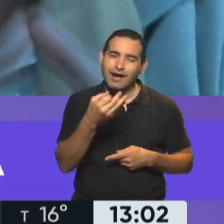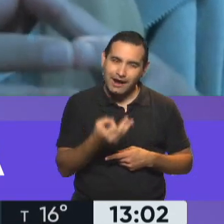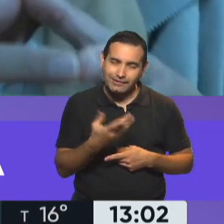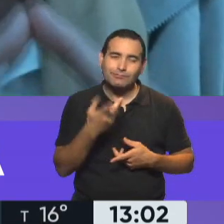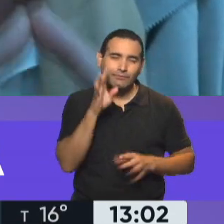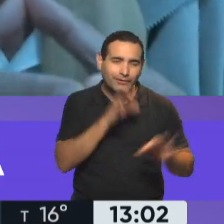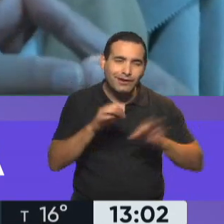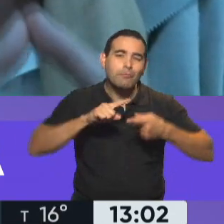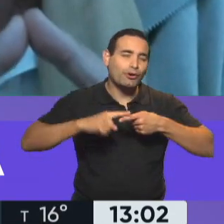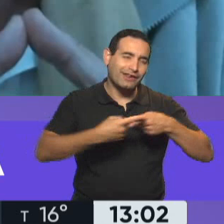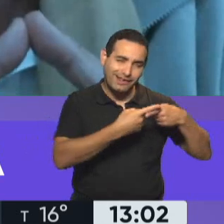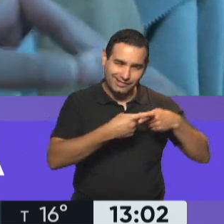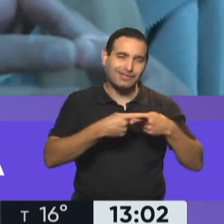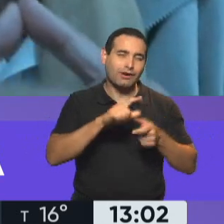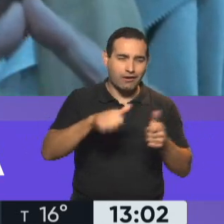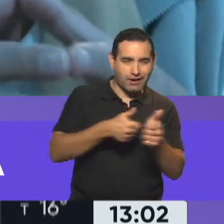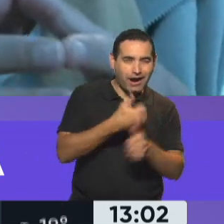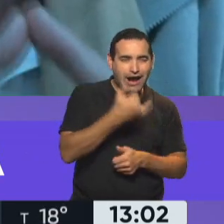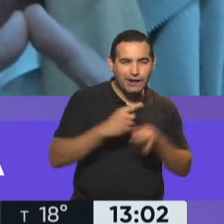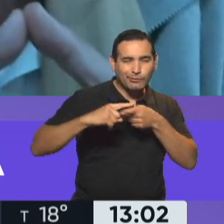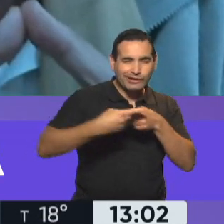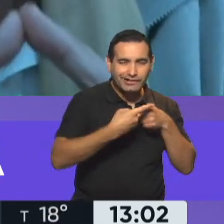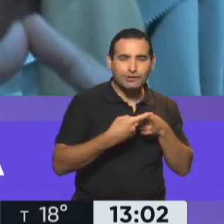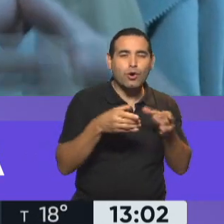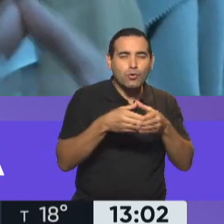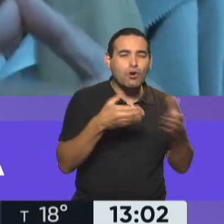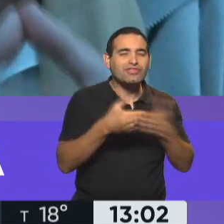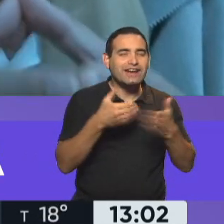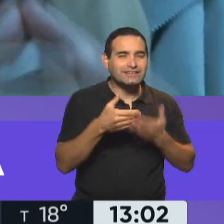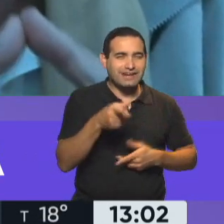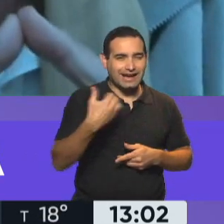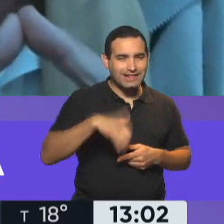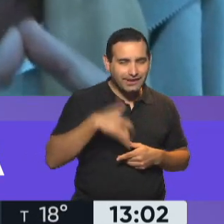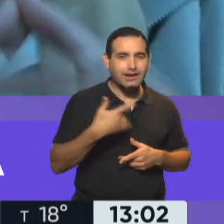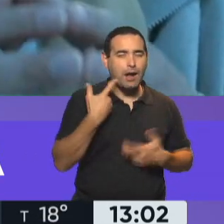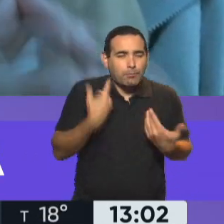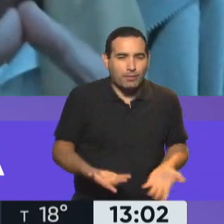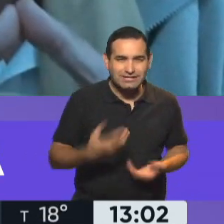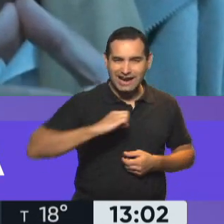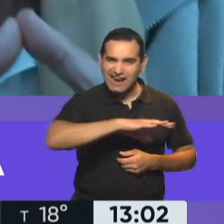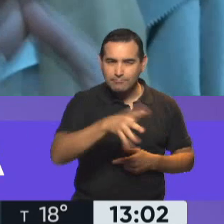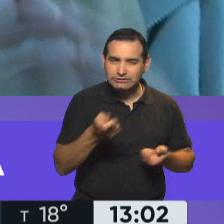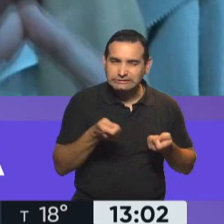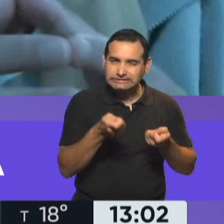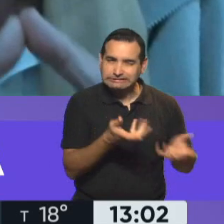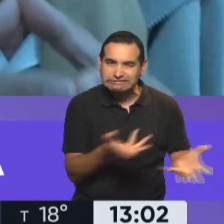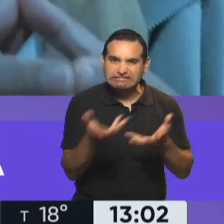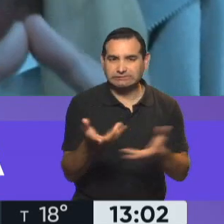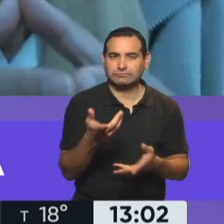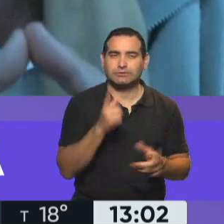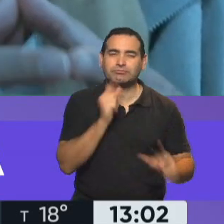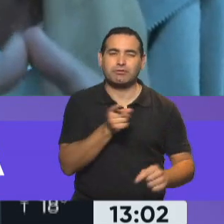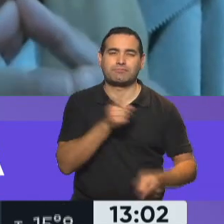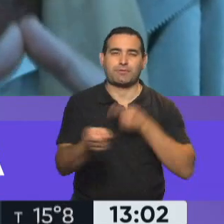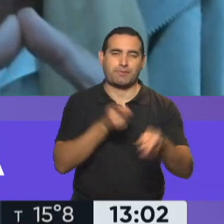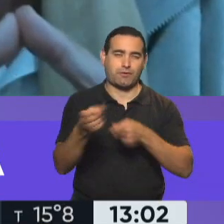una estrategia política partidaria de la derecha argentina que ha usado al campo como sendal para cubrir las